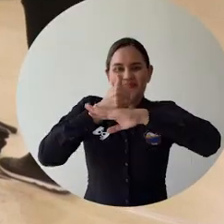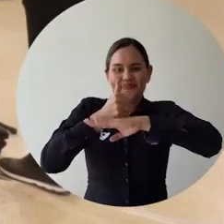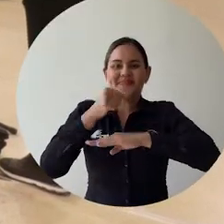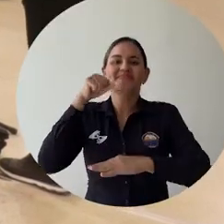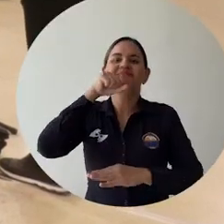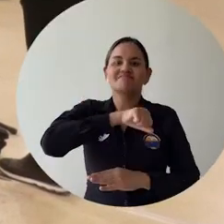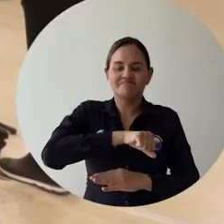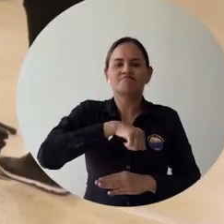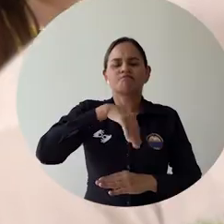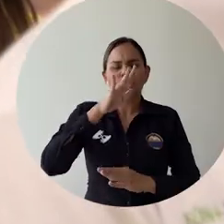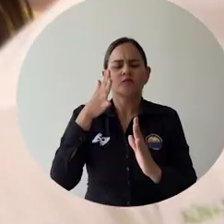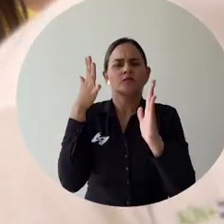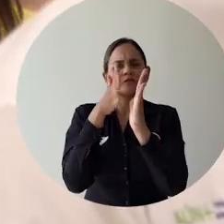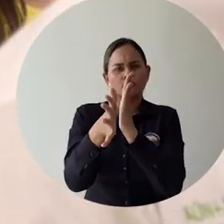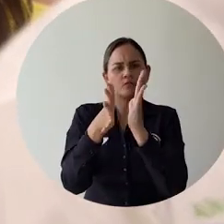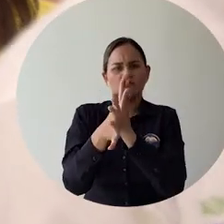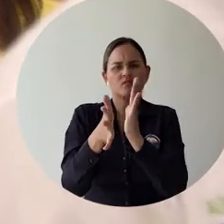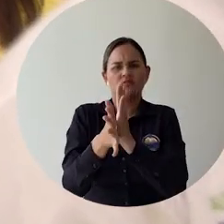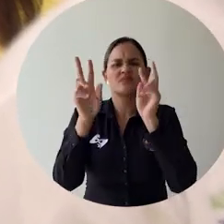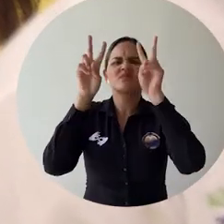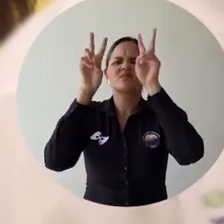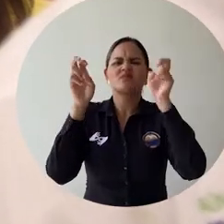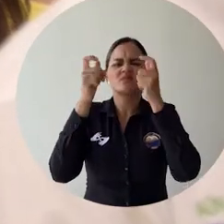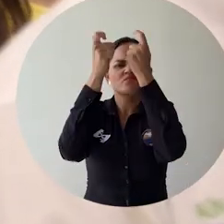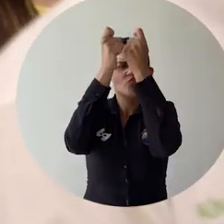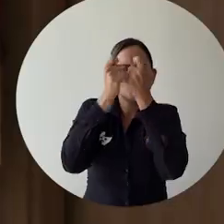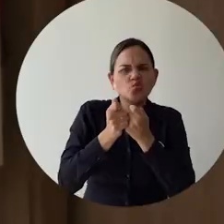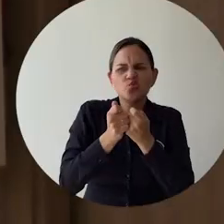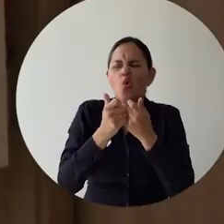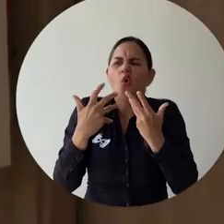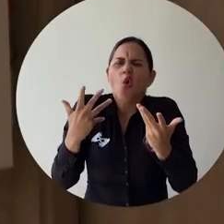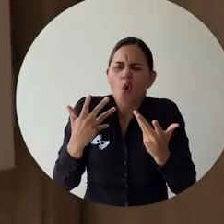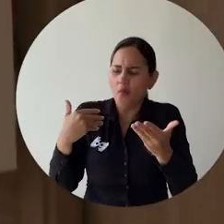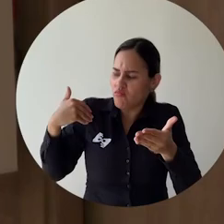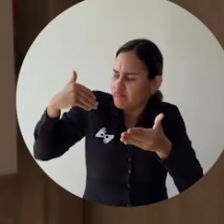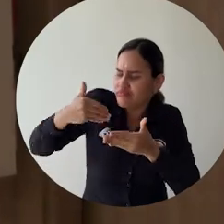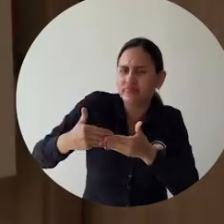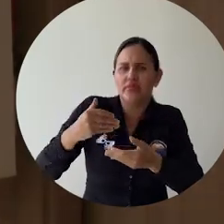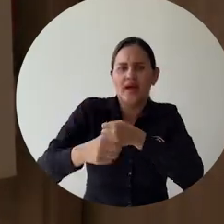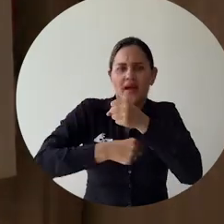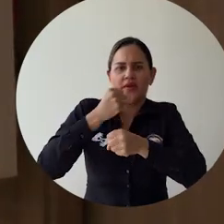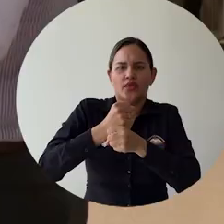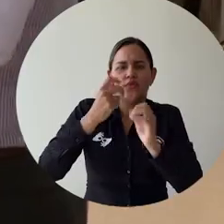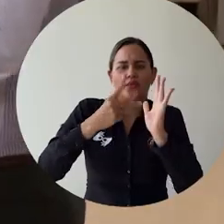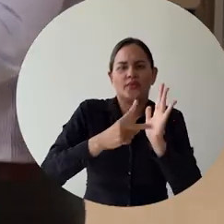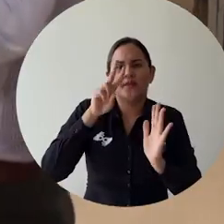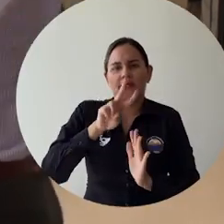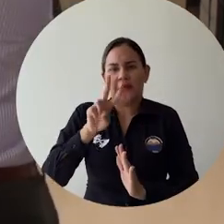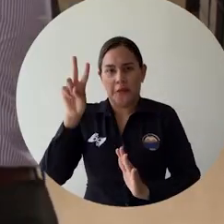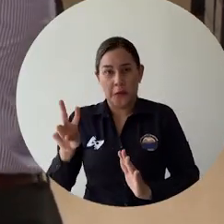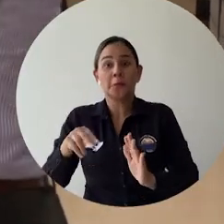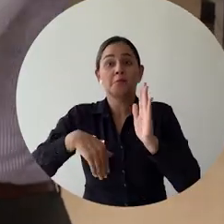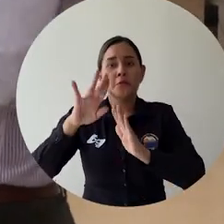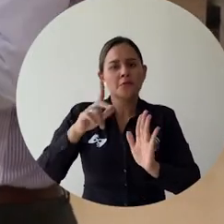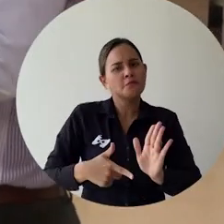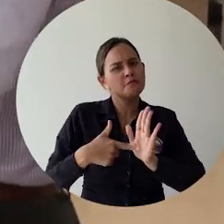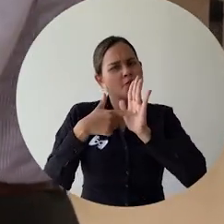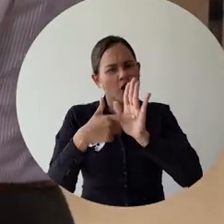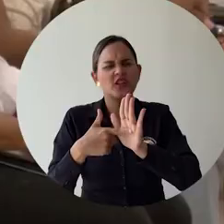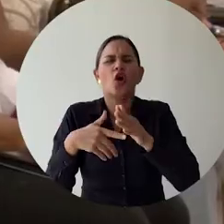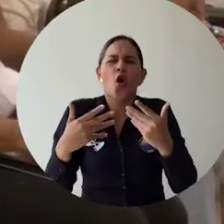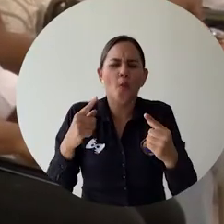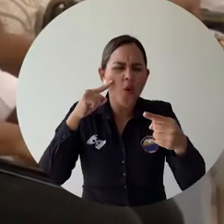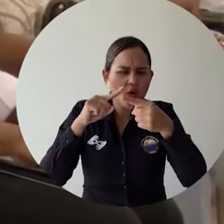El rector Pablo Vera Salazar realizó un ejercicio público de rendición de cuentas sobre los logros y resultados obtenidos en 2022 y demostró